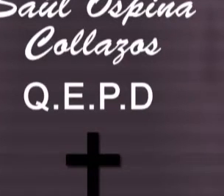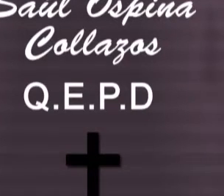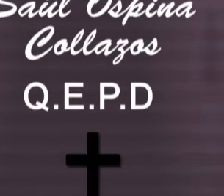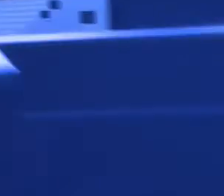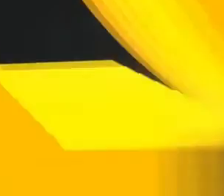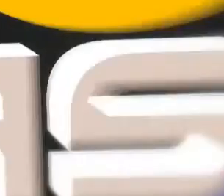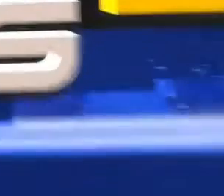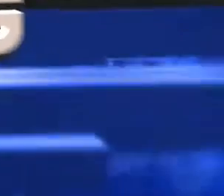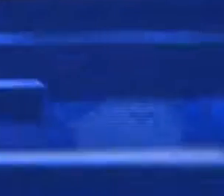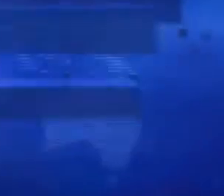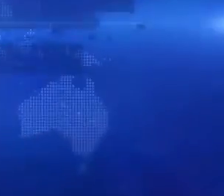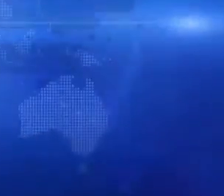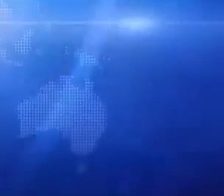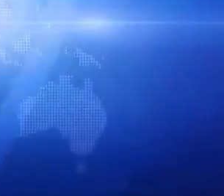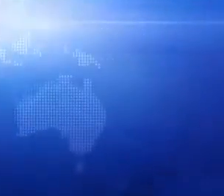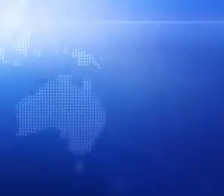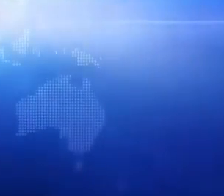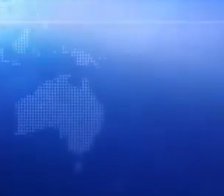de la tarde.